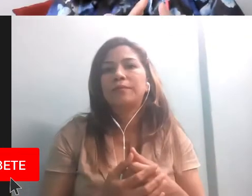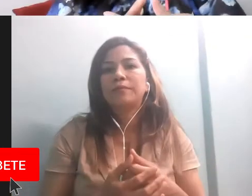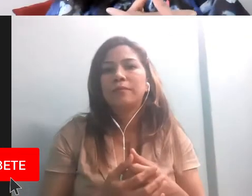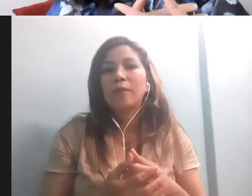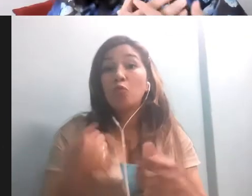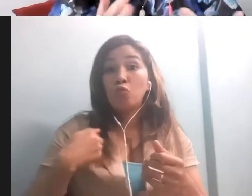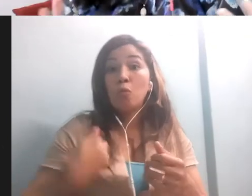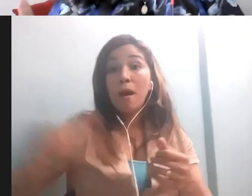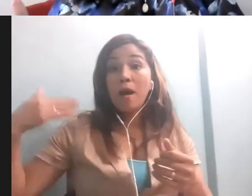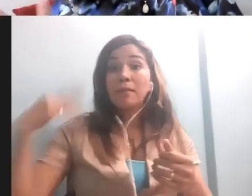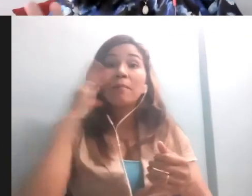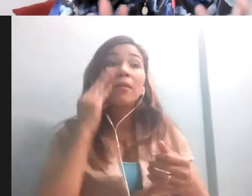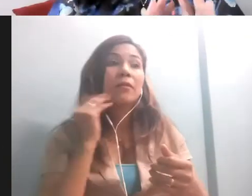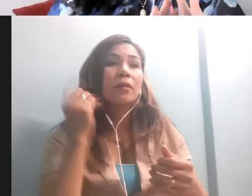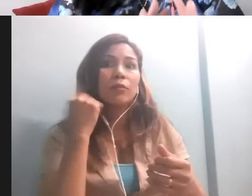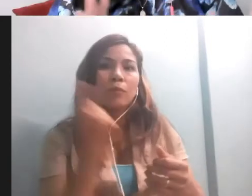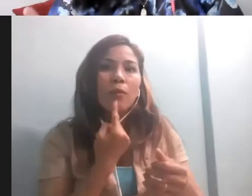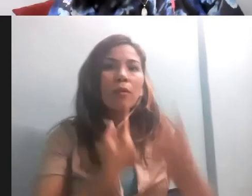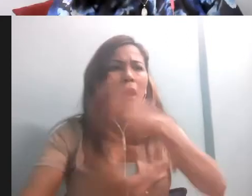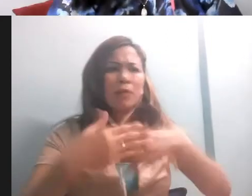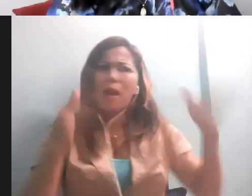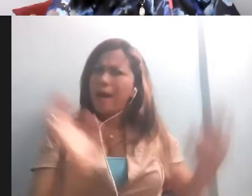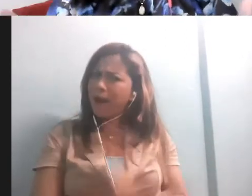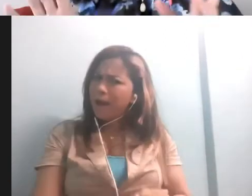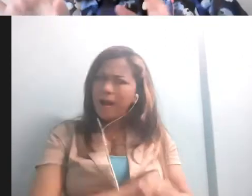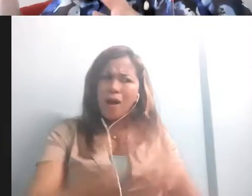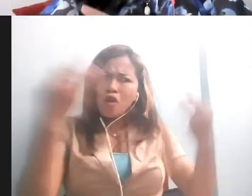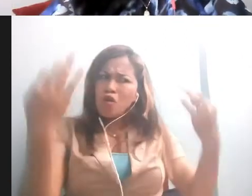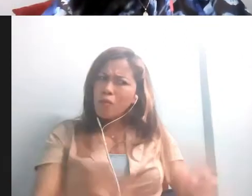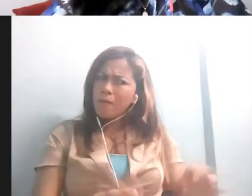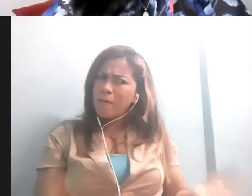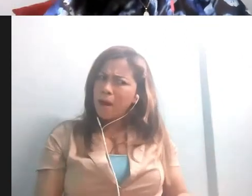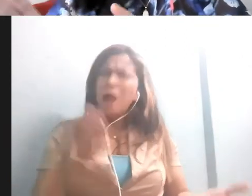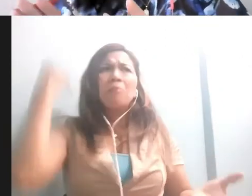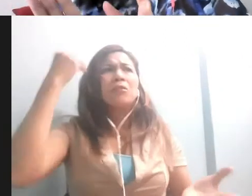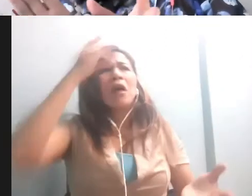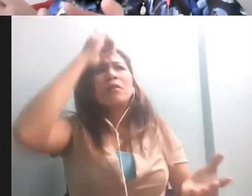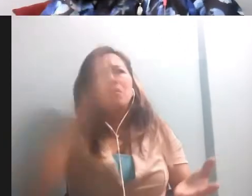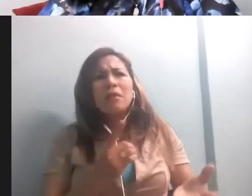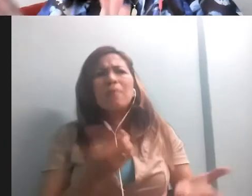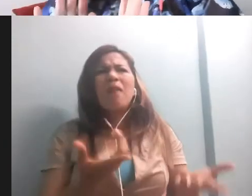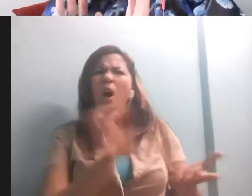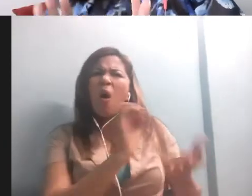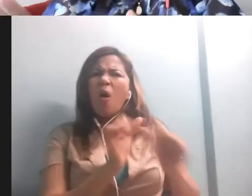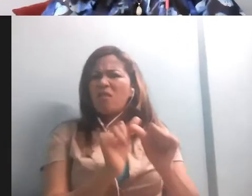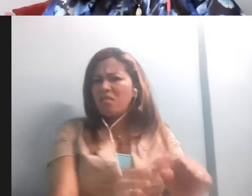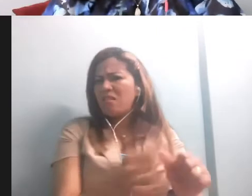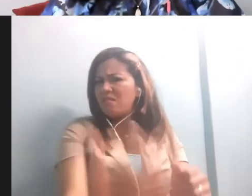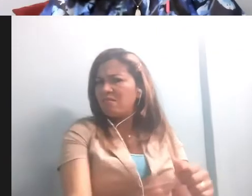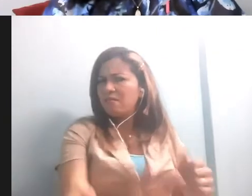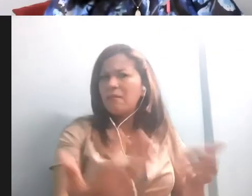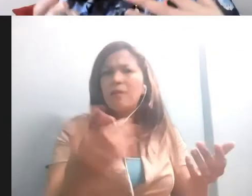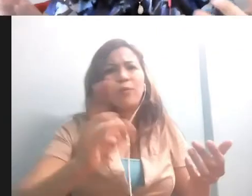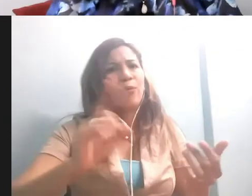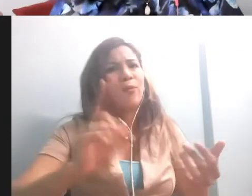y son absolutamente funcionales y no hay por qué colocarlos como en una casilla de que, mira, no, es que como que él o